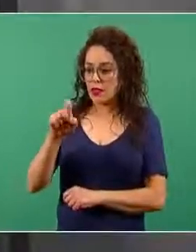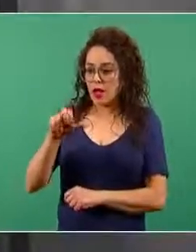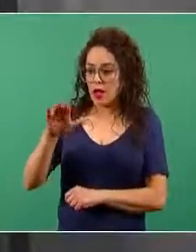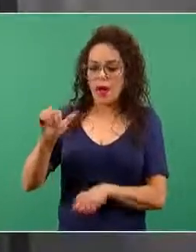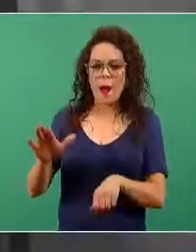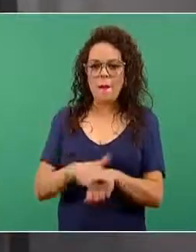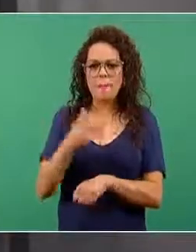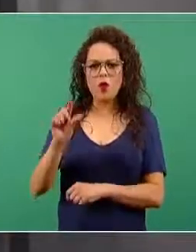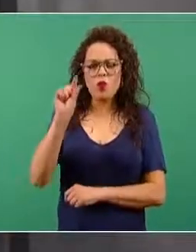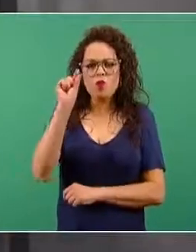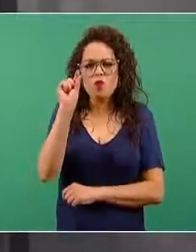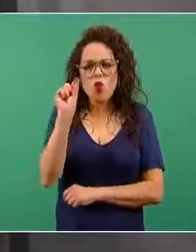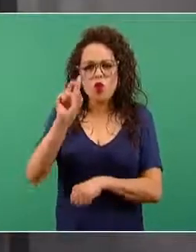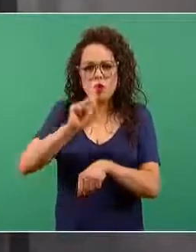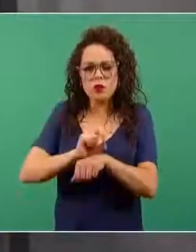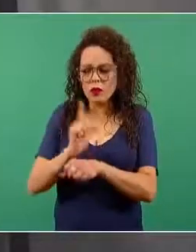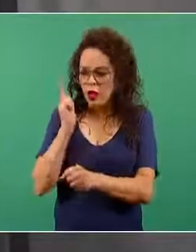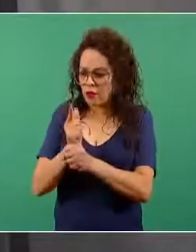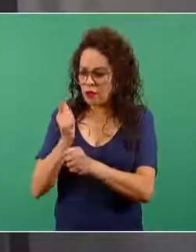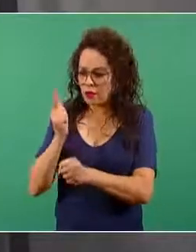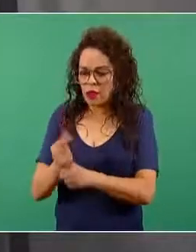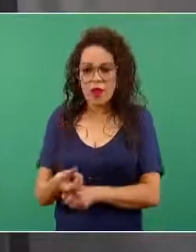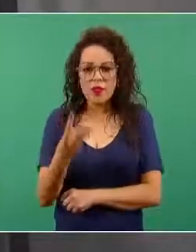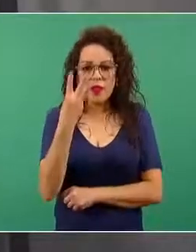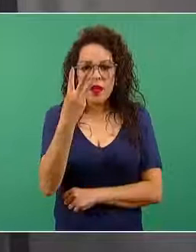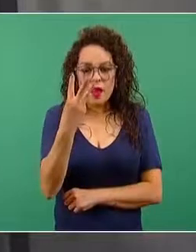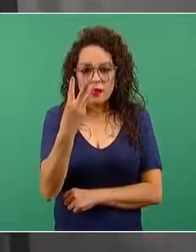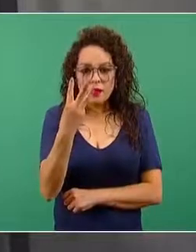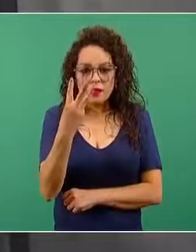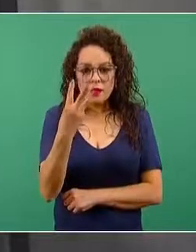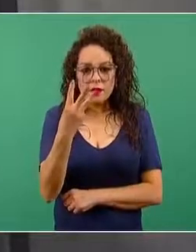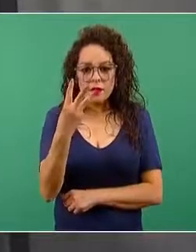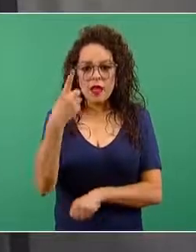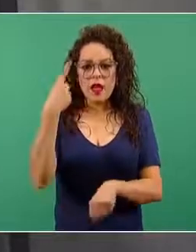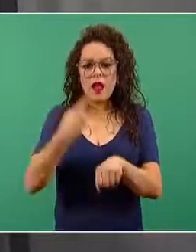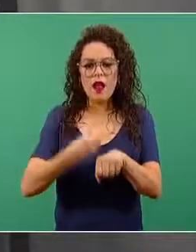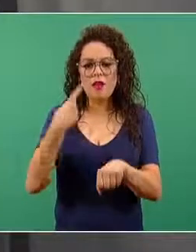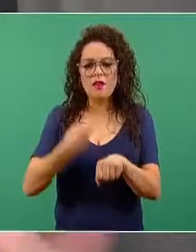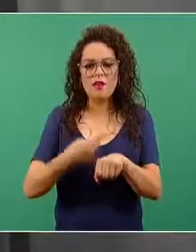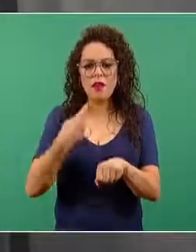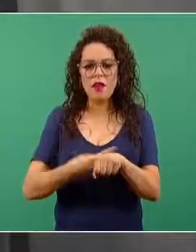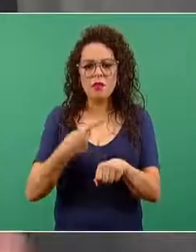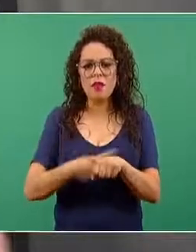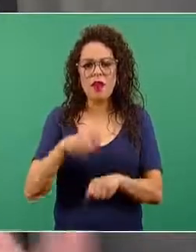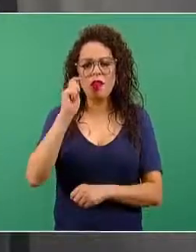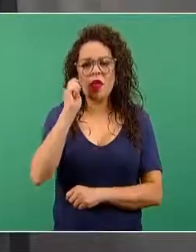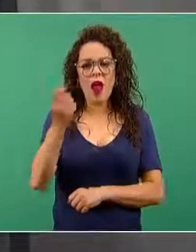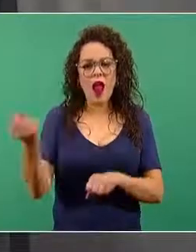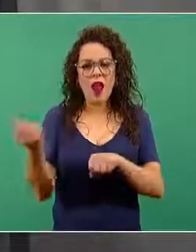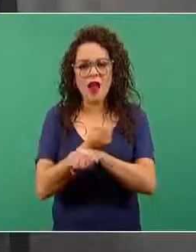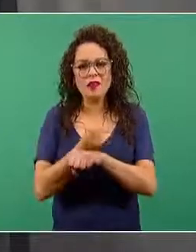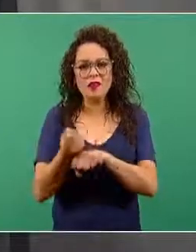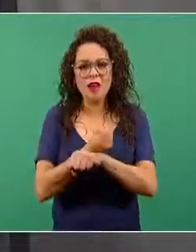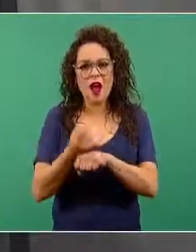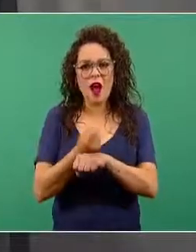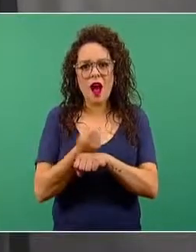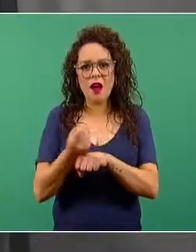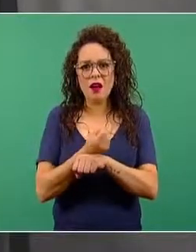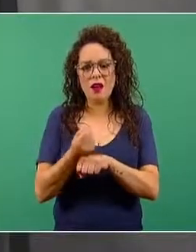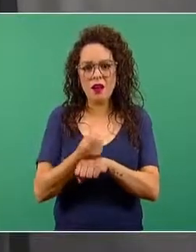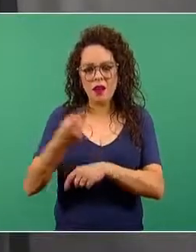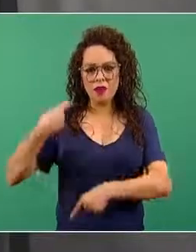últimos pocos días 3 casos de enfermedad trombótica, es decir, de coagulación de